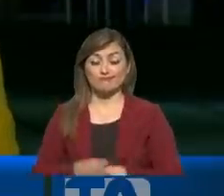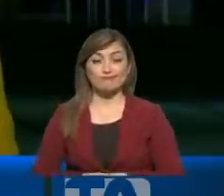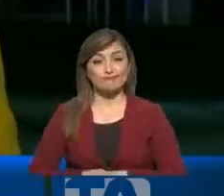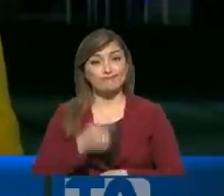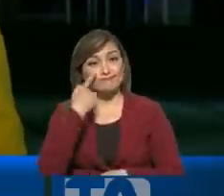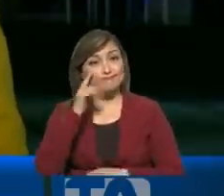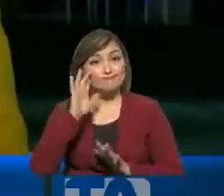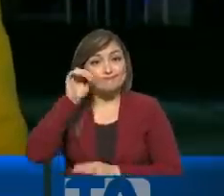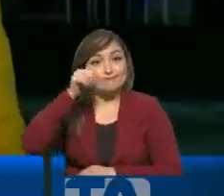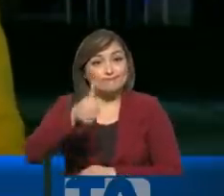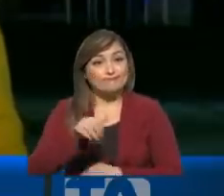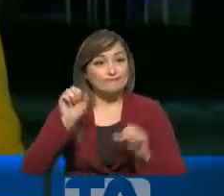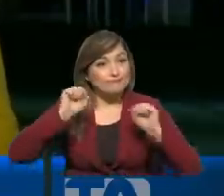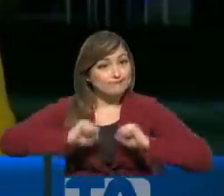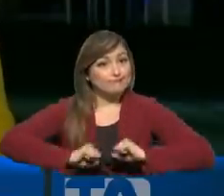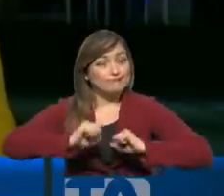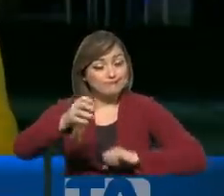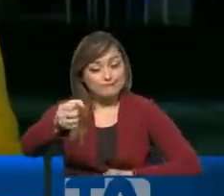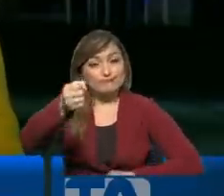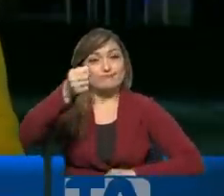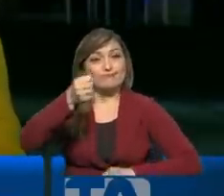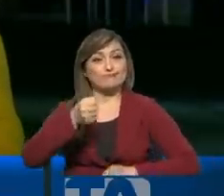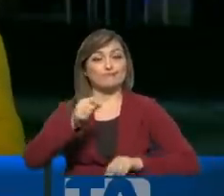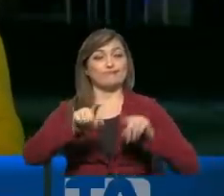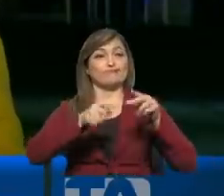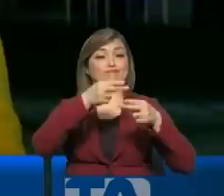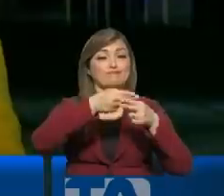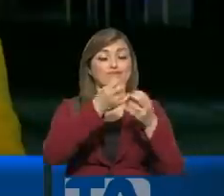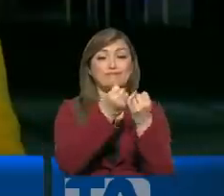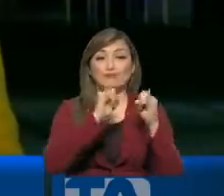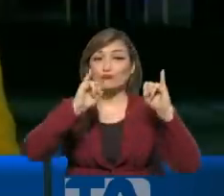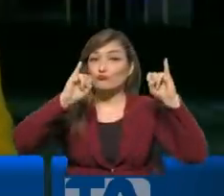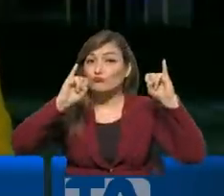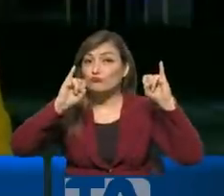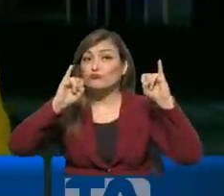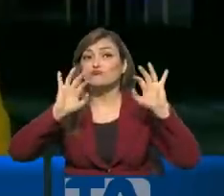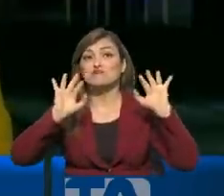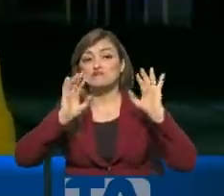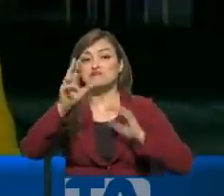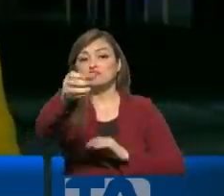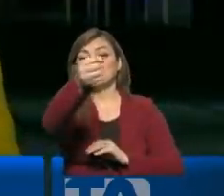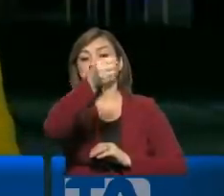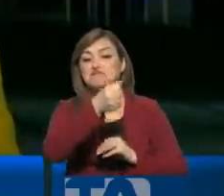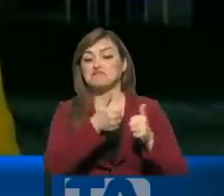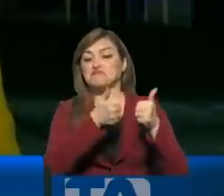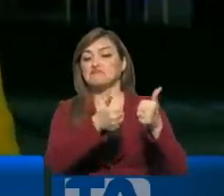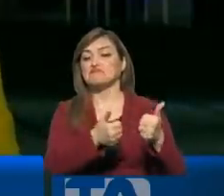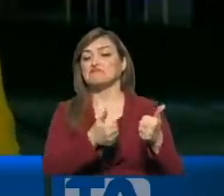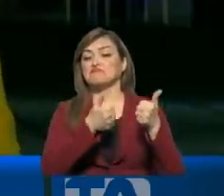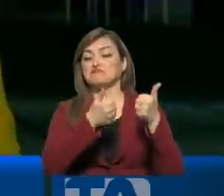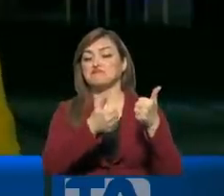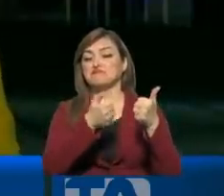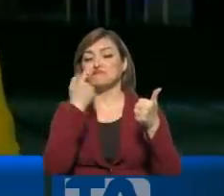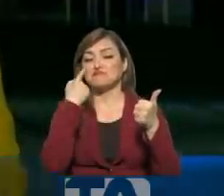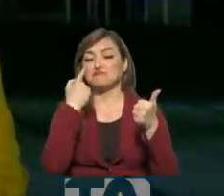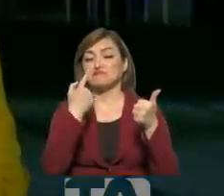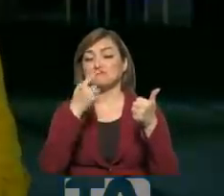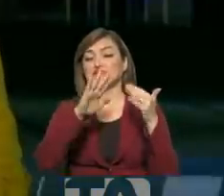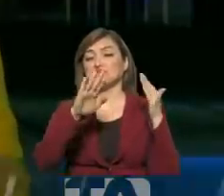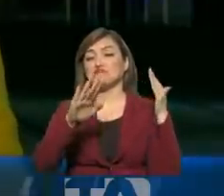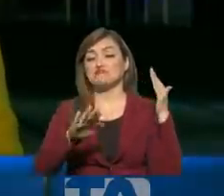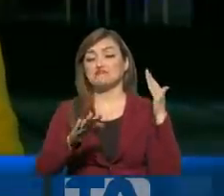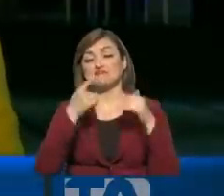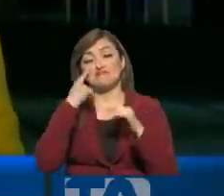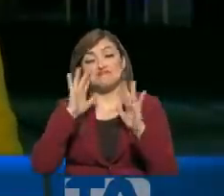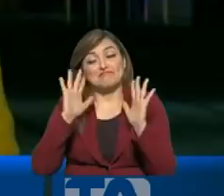Esperemos que mañana suceda. Suenan nombres de independientes, sin embargo, como hemos visto durante toda esta jornada, todo